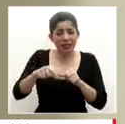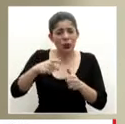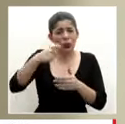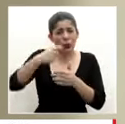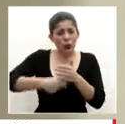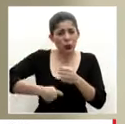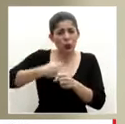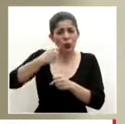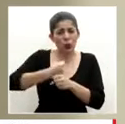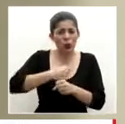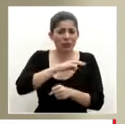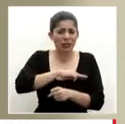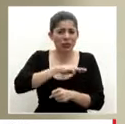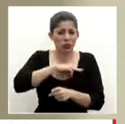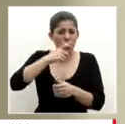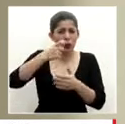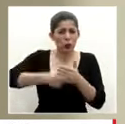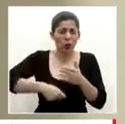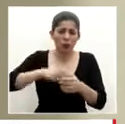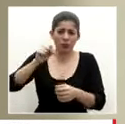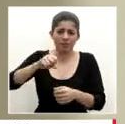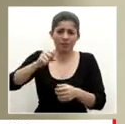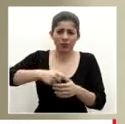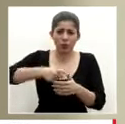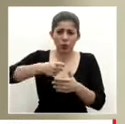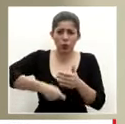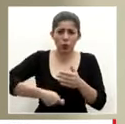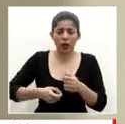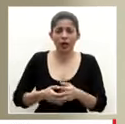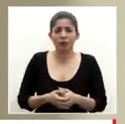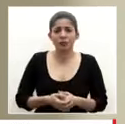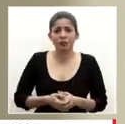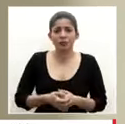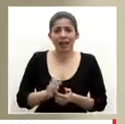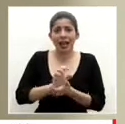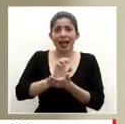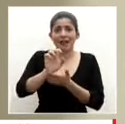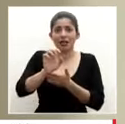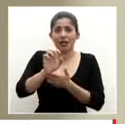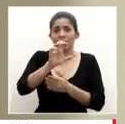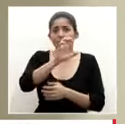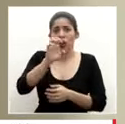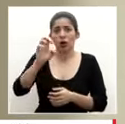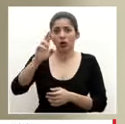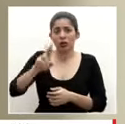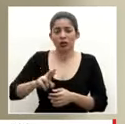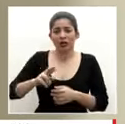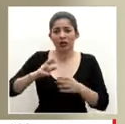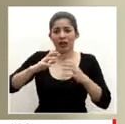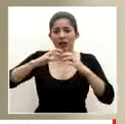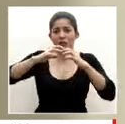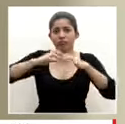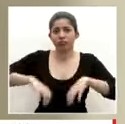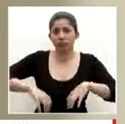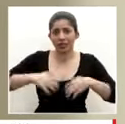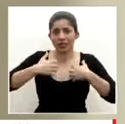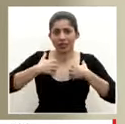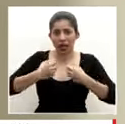misión, porque sí es ardua, de evitar que Costa Rica tenga un colapso de los sistemas de